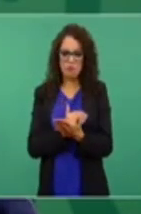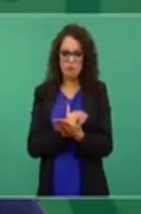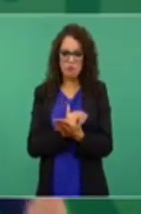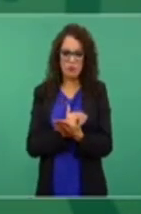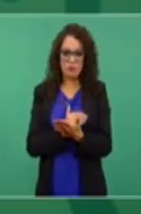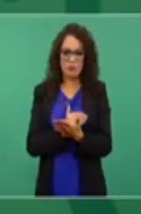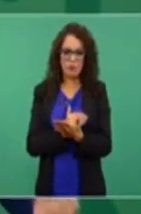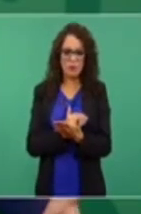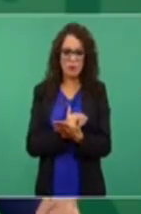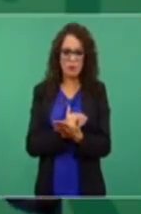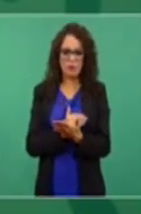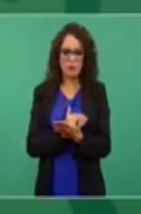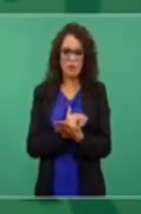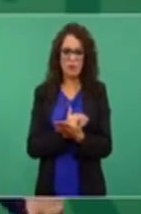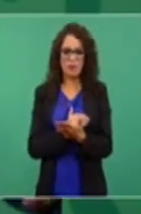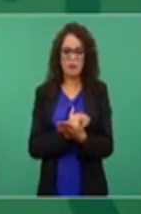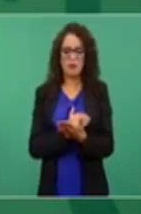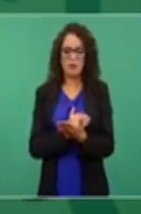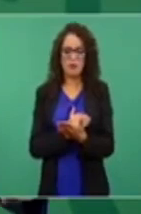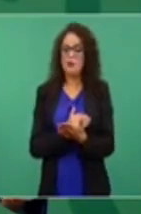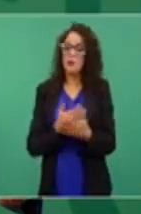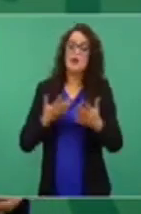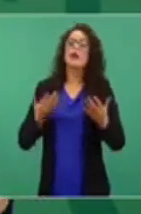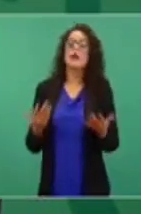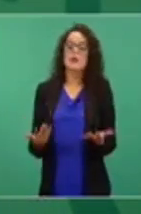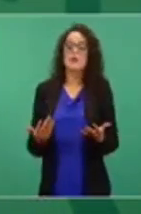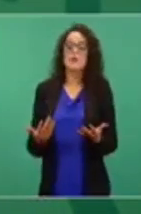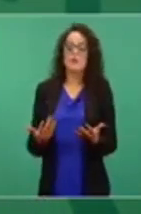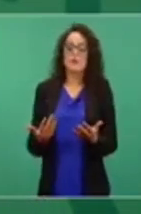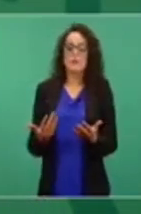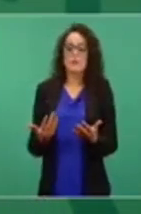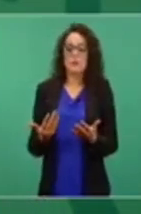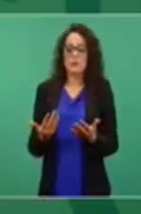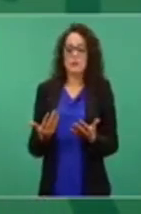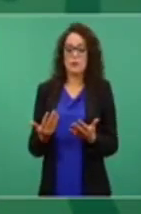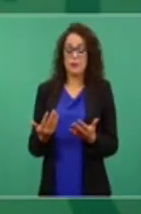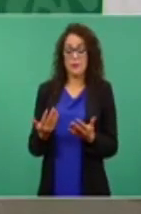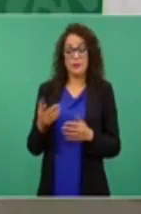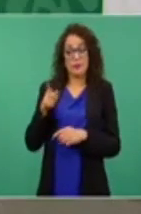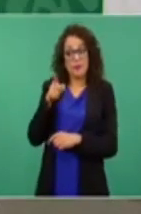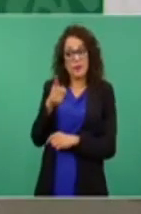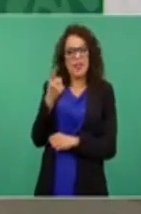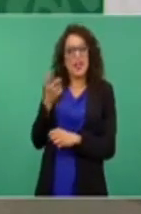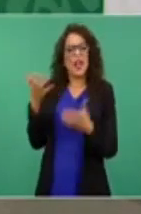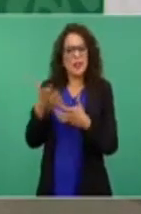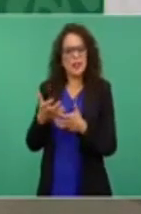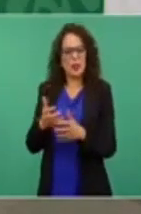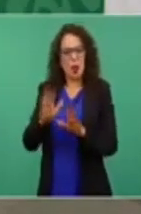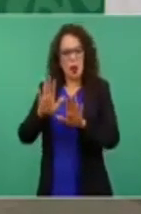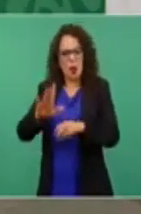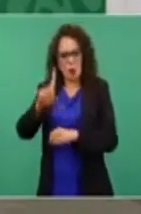Porque mandaban sus recomendaciones,